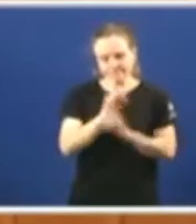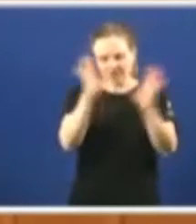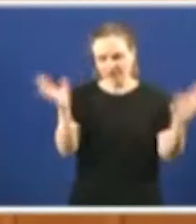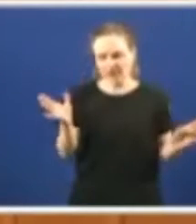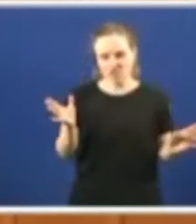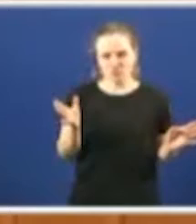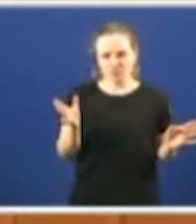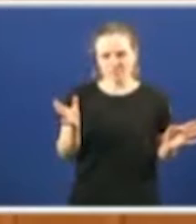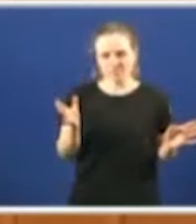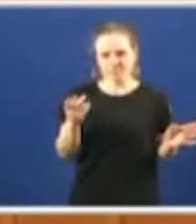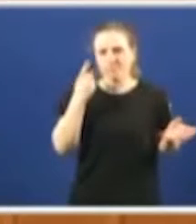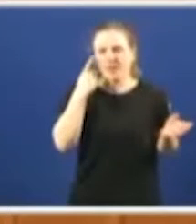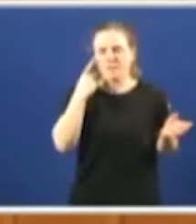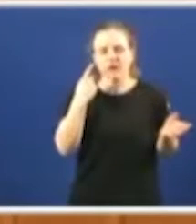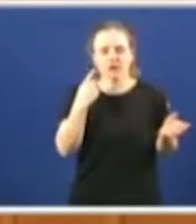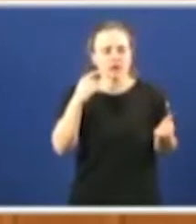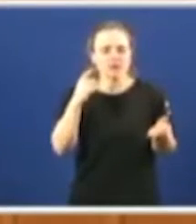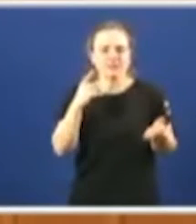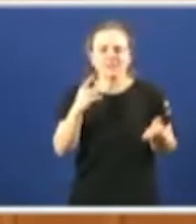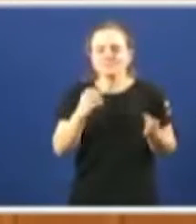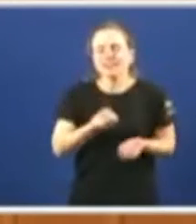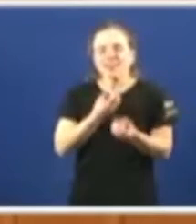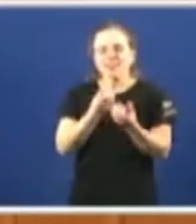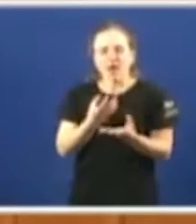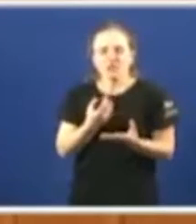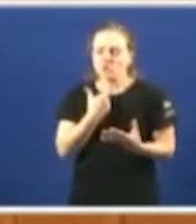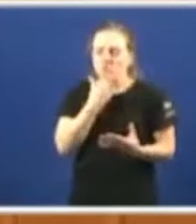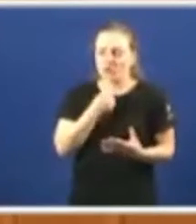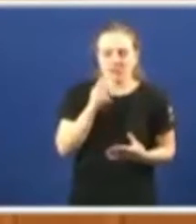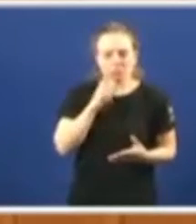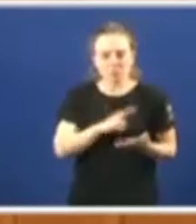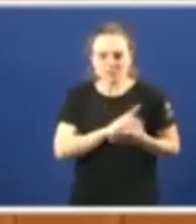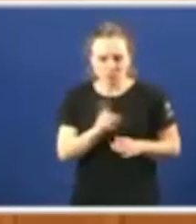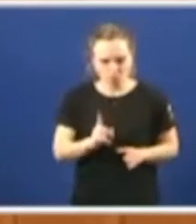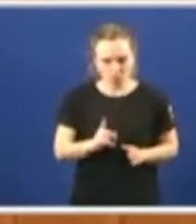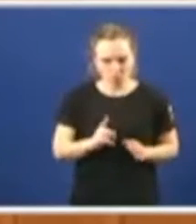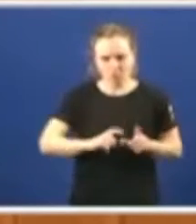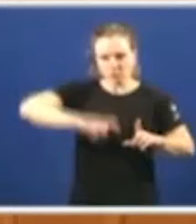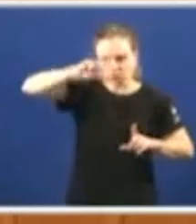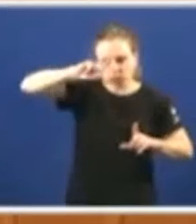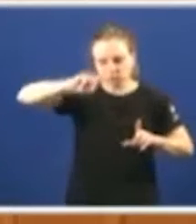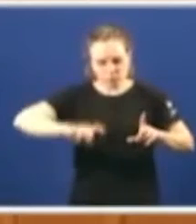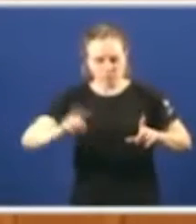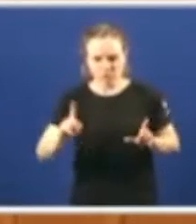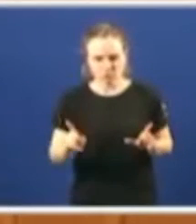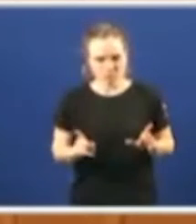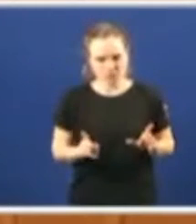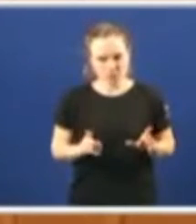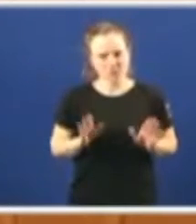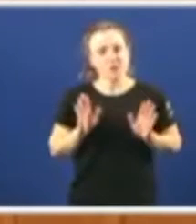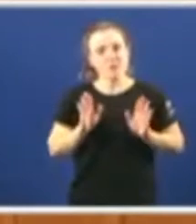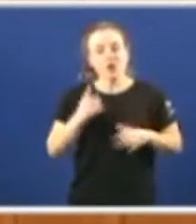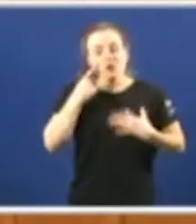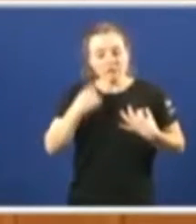unha lectura simplista dos datos, nin o pretendemos facer que cando suben nin cando baixan, por suposto. Simplemente, sí que é certo